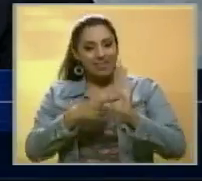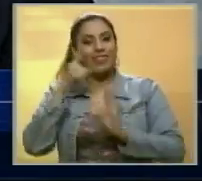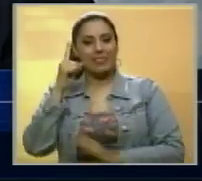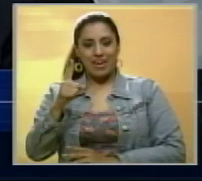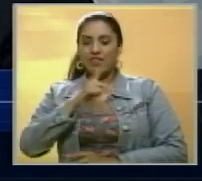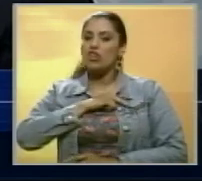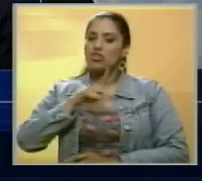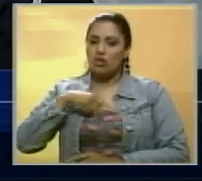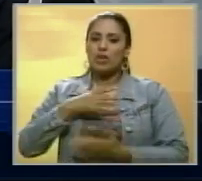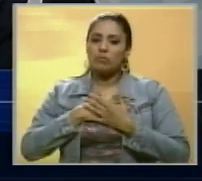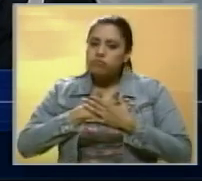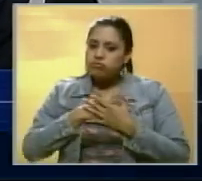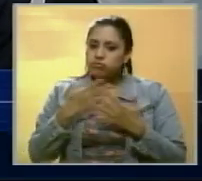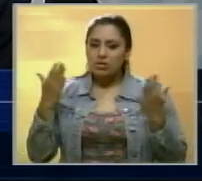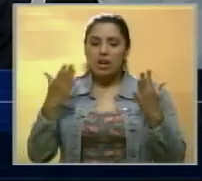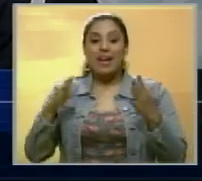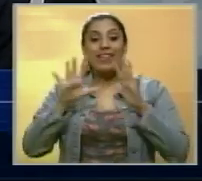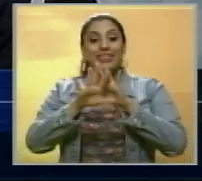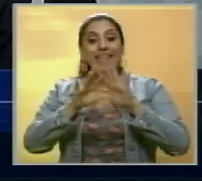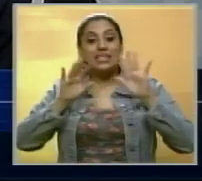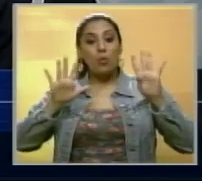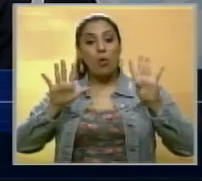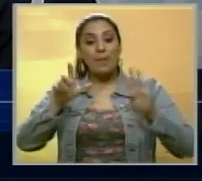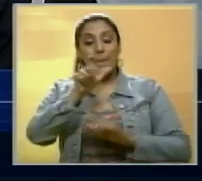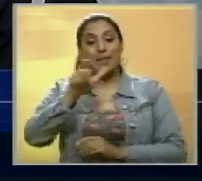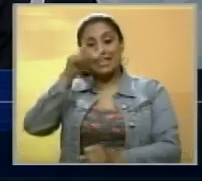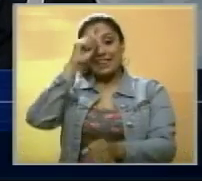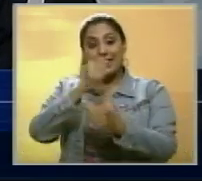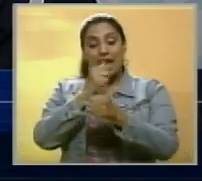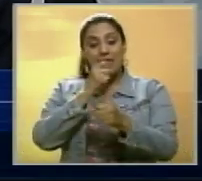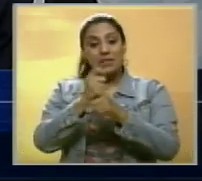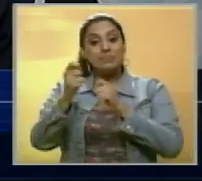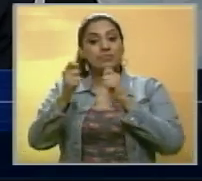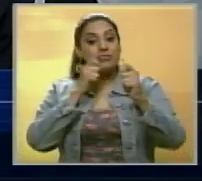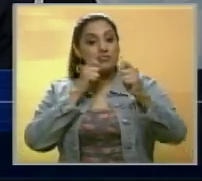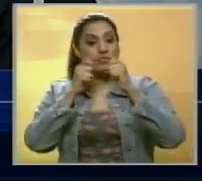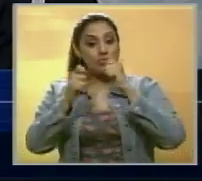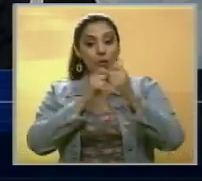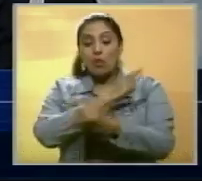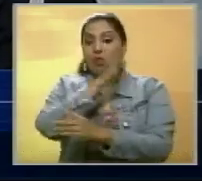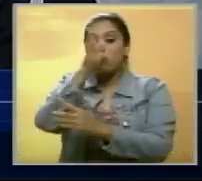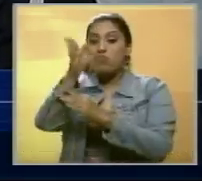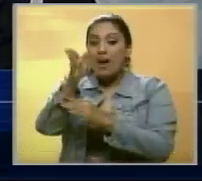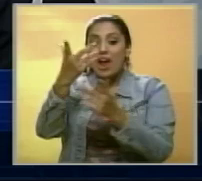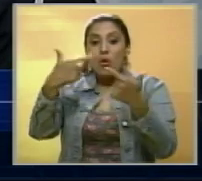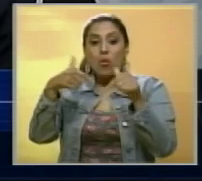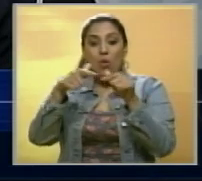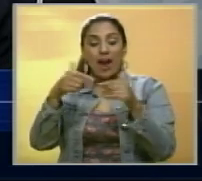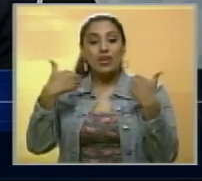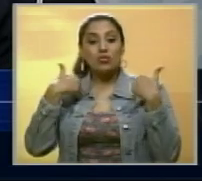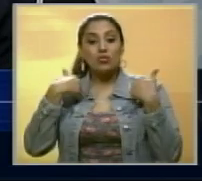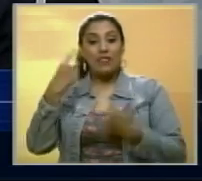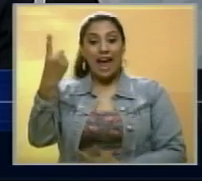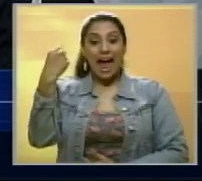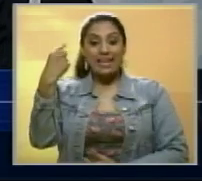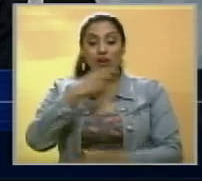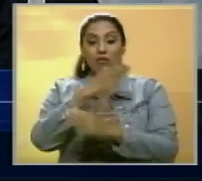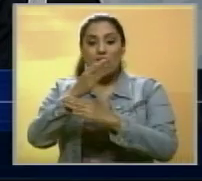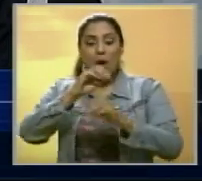también solidario con los 19 trabajadores de medios de comunicación afectados el día de